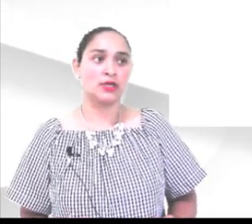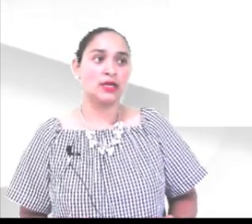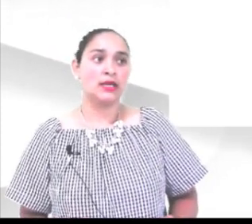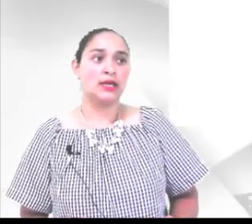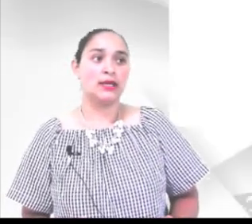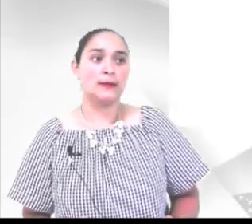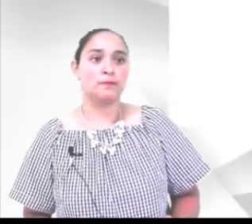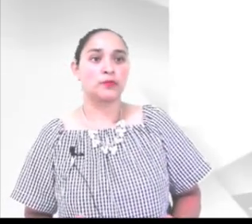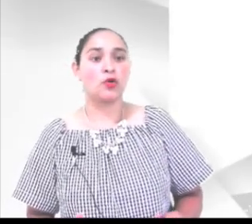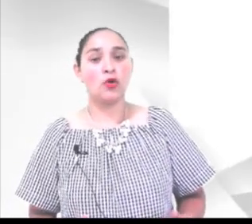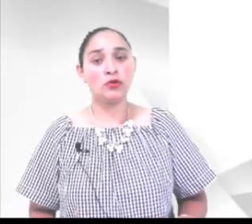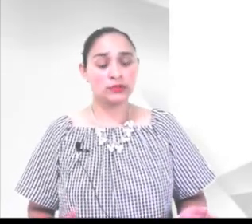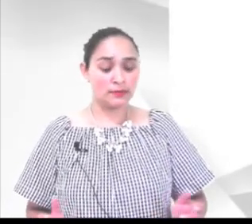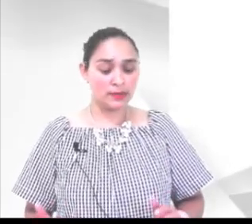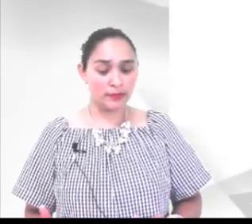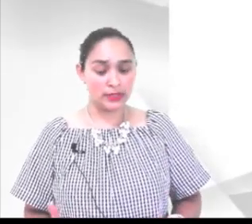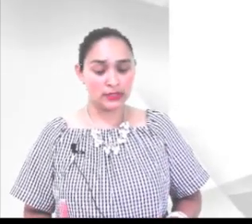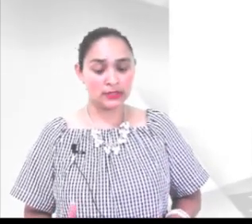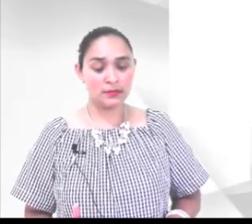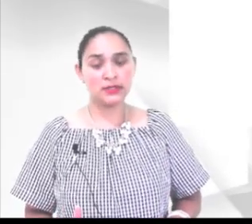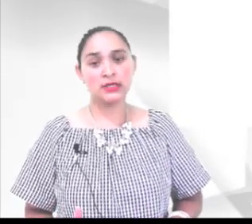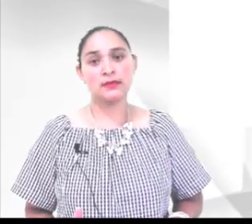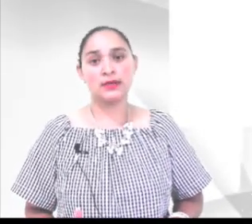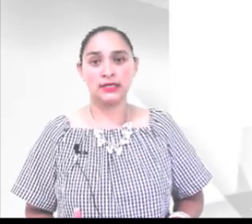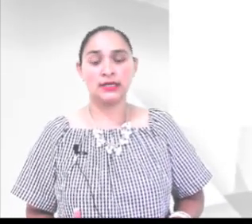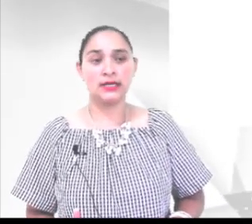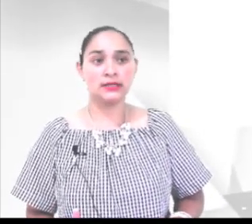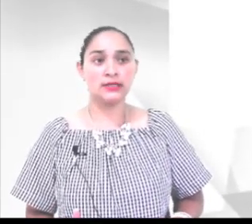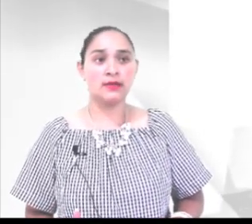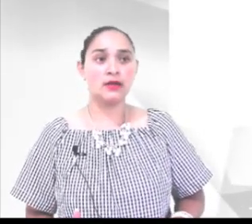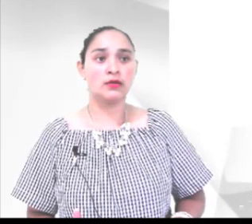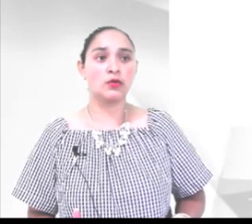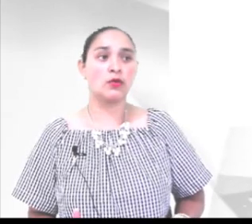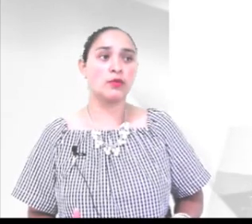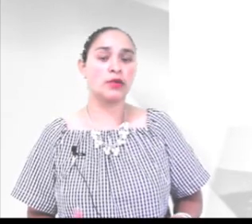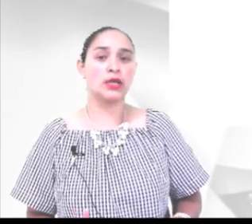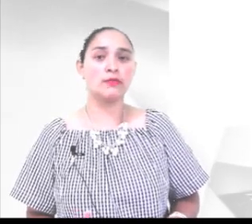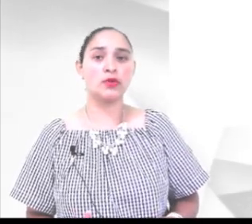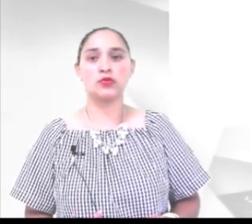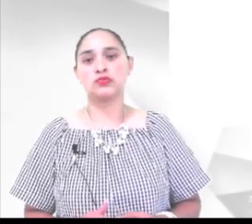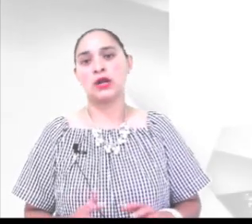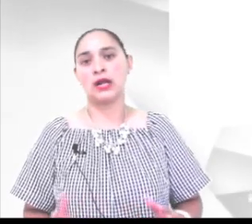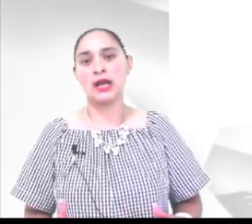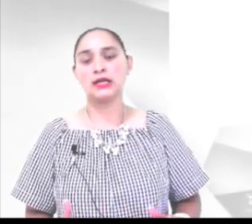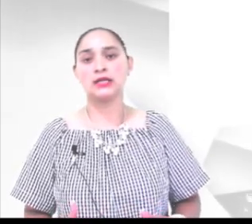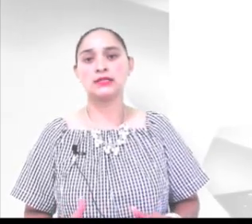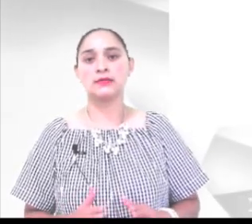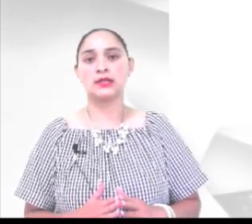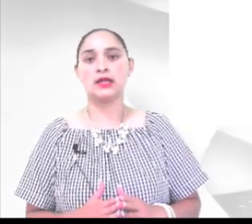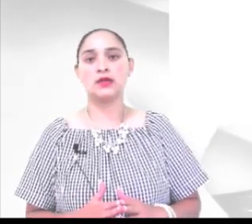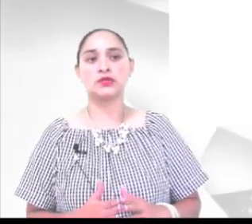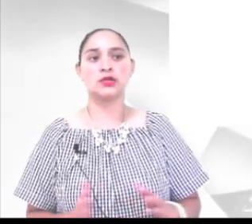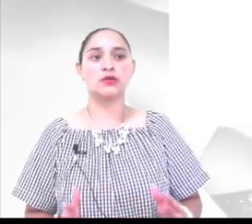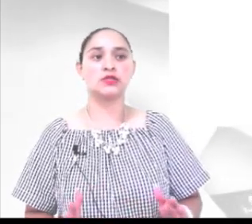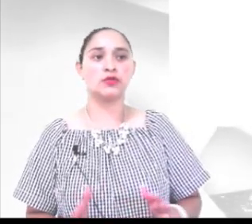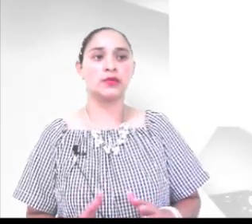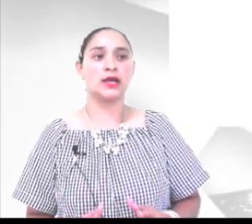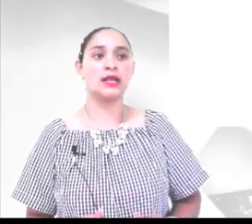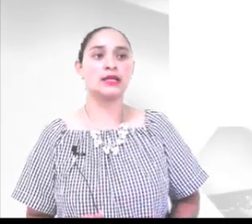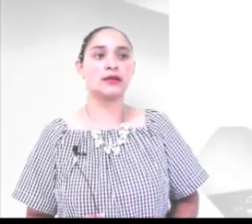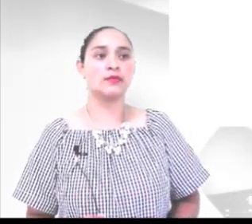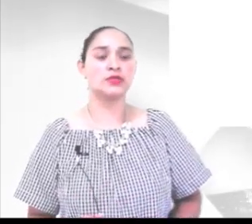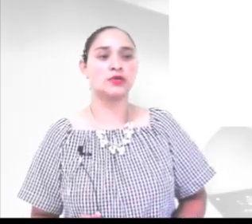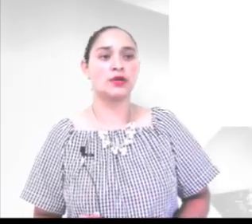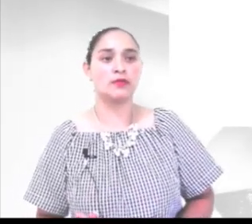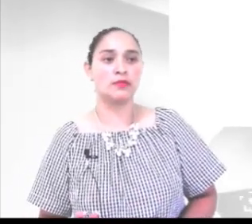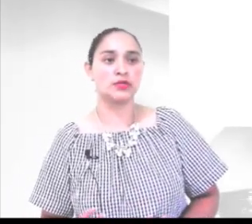alimentos. O también pueden intervenir de manera negativa, como por ejemplo los huracanes, ¿verdad?, los ciclones